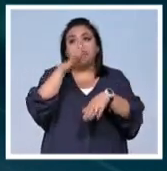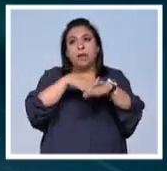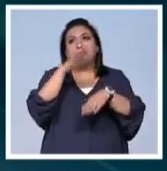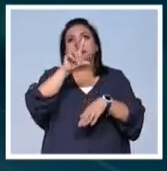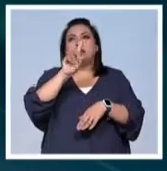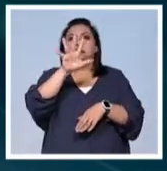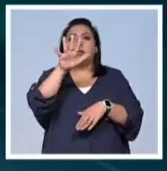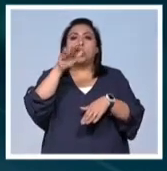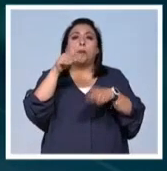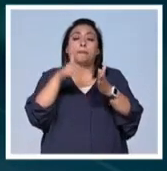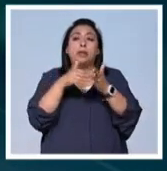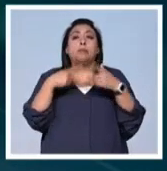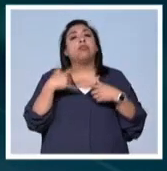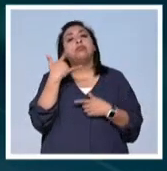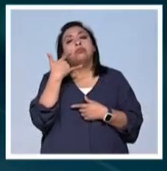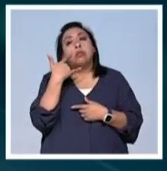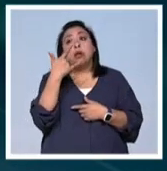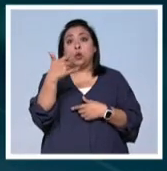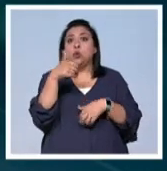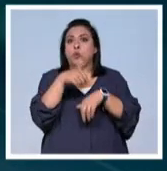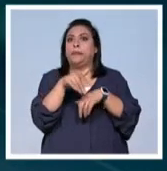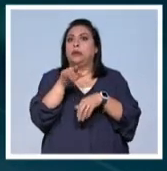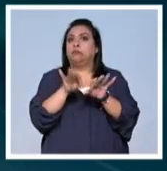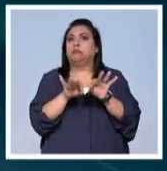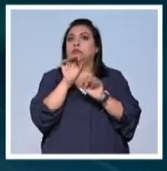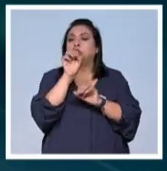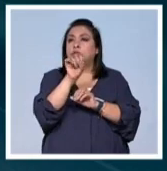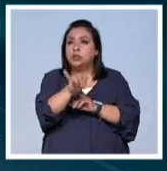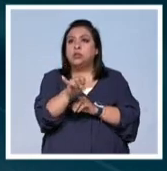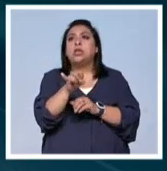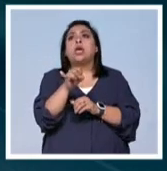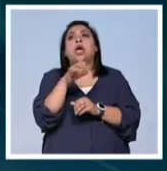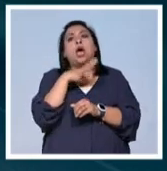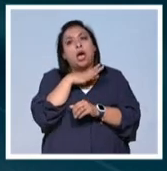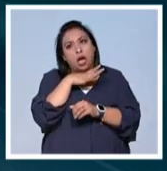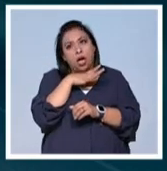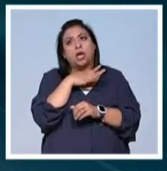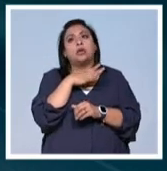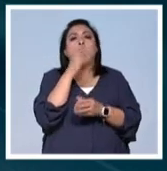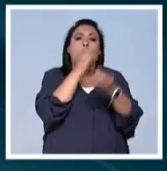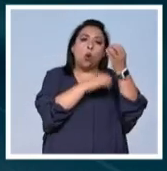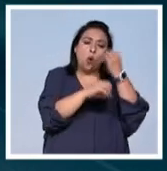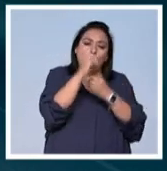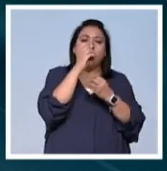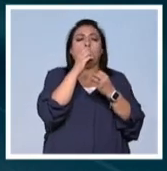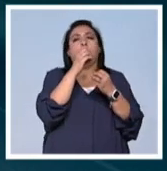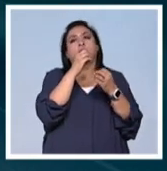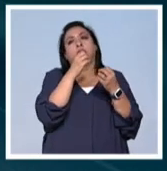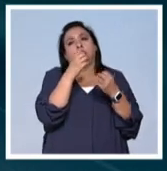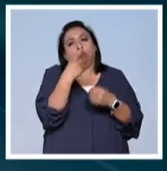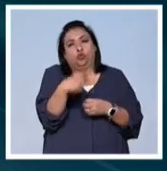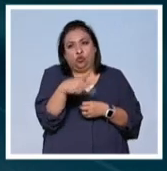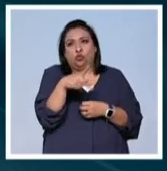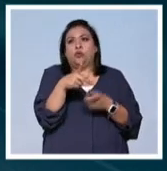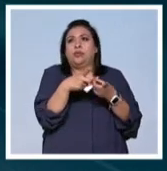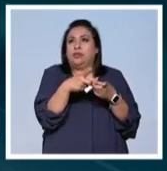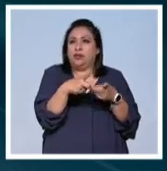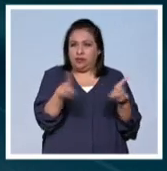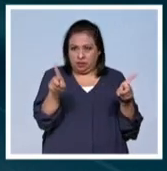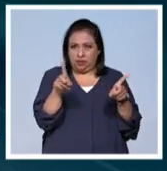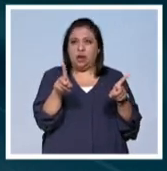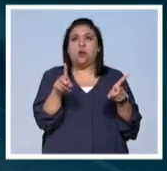35,000 espectadores son números importantes no que abarcan tanto las obras y producciones que se desarrollaron